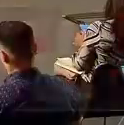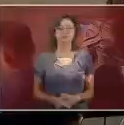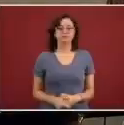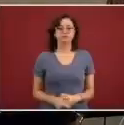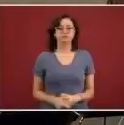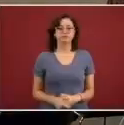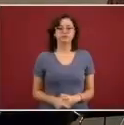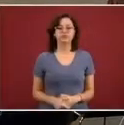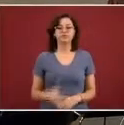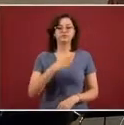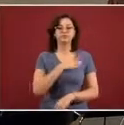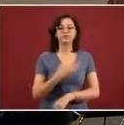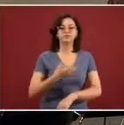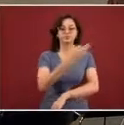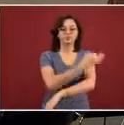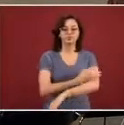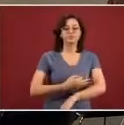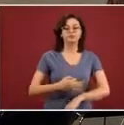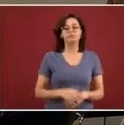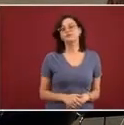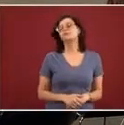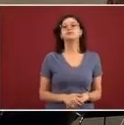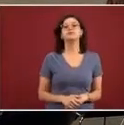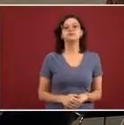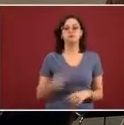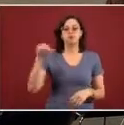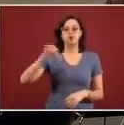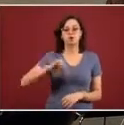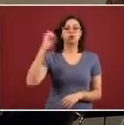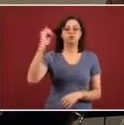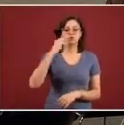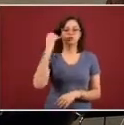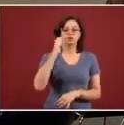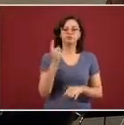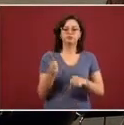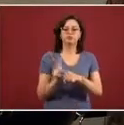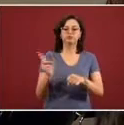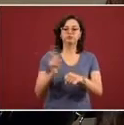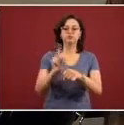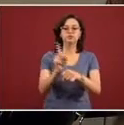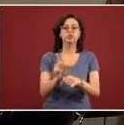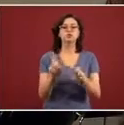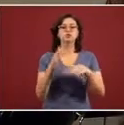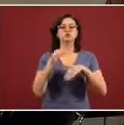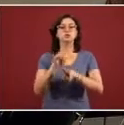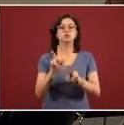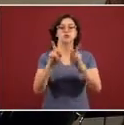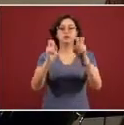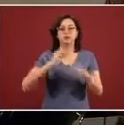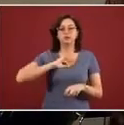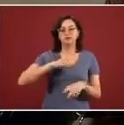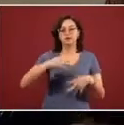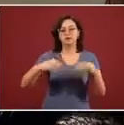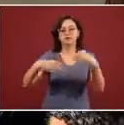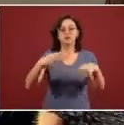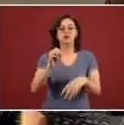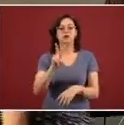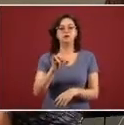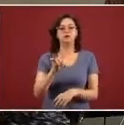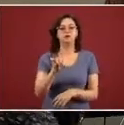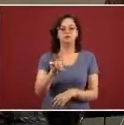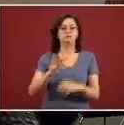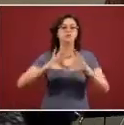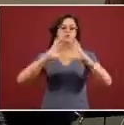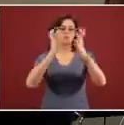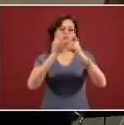de prensa diaria sobre la situación de la pandemia de COVID en el mundo y en México.